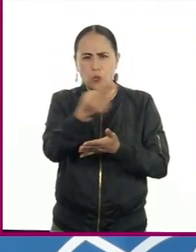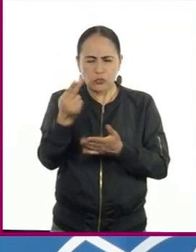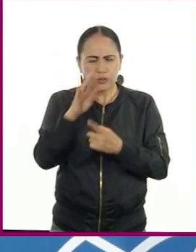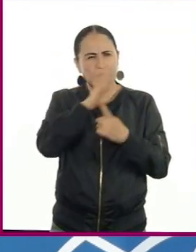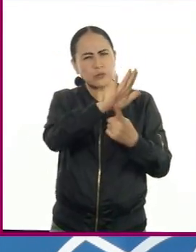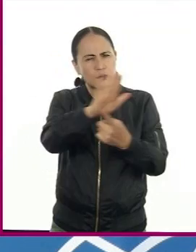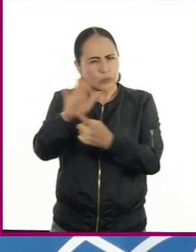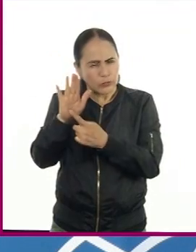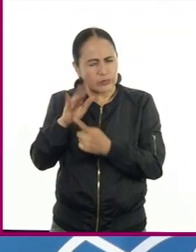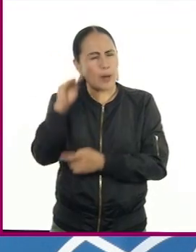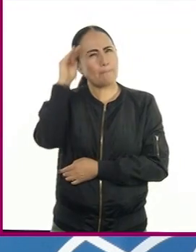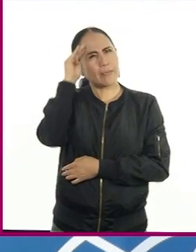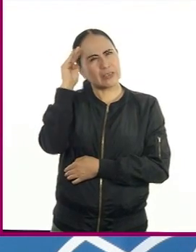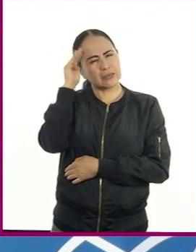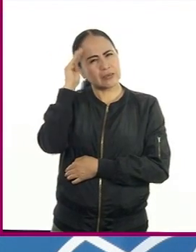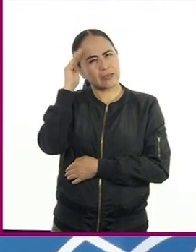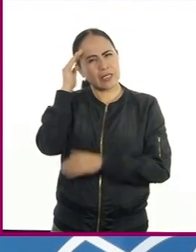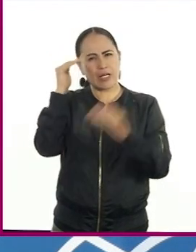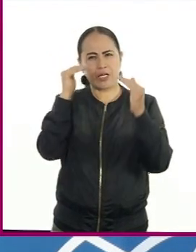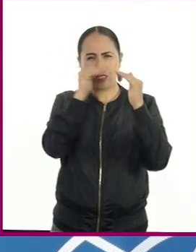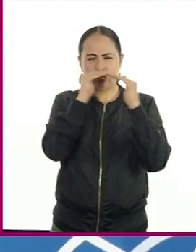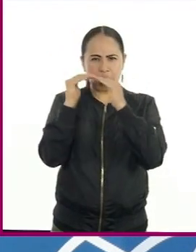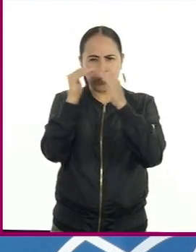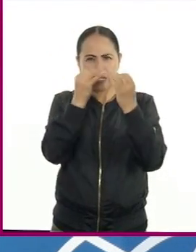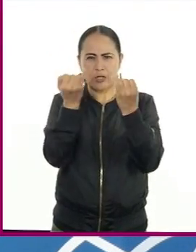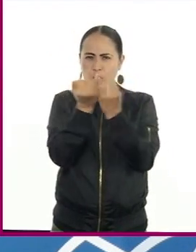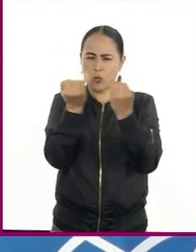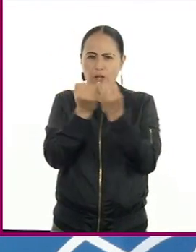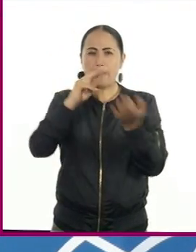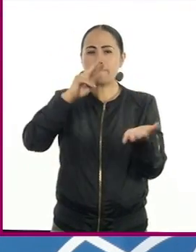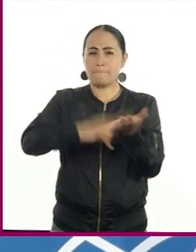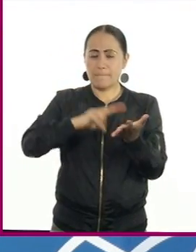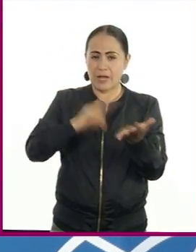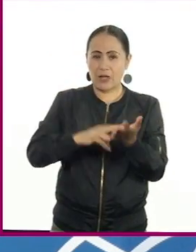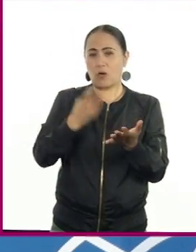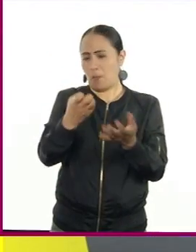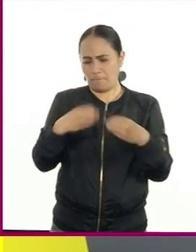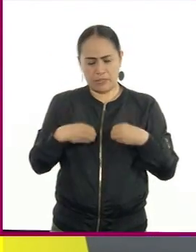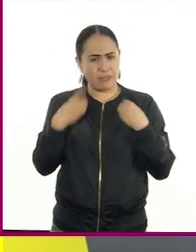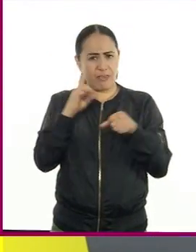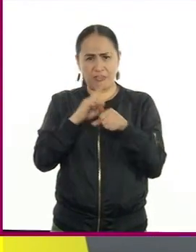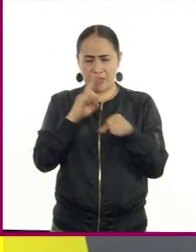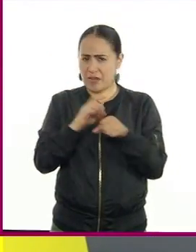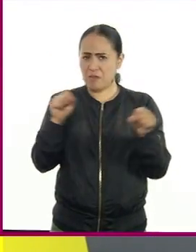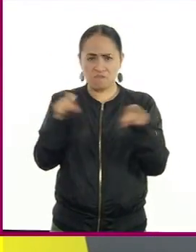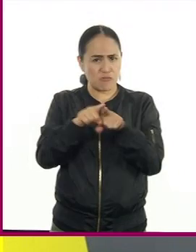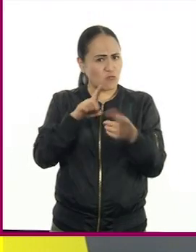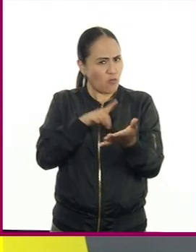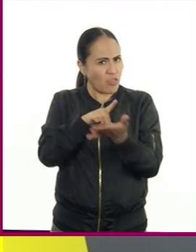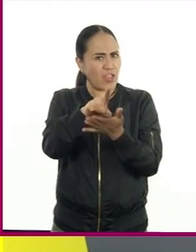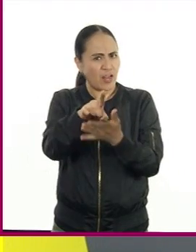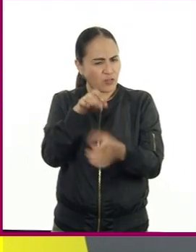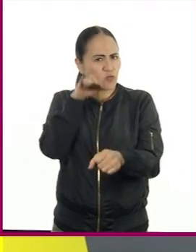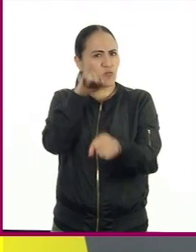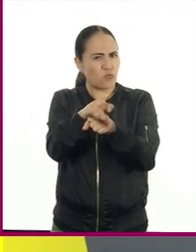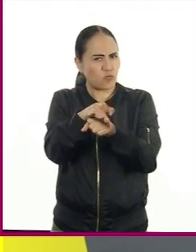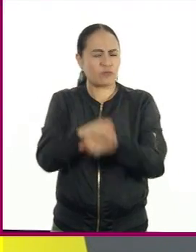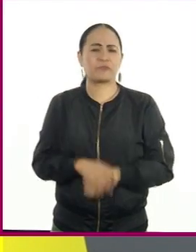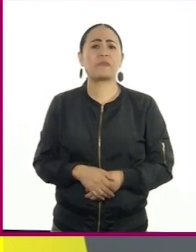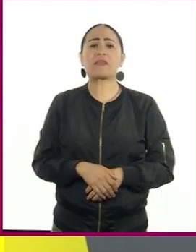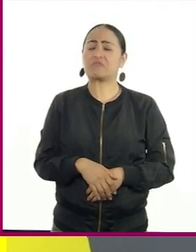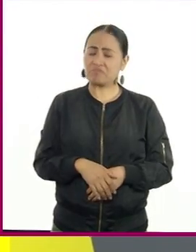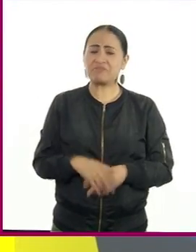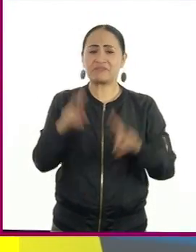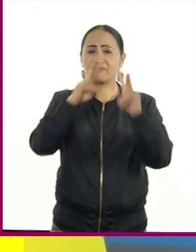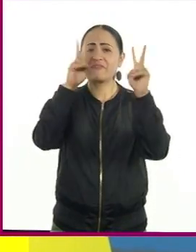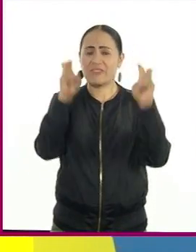reflexionar sobre la igualdad como un valor y un derecho en su vida cotidiana. Sin duda, es un tema muy interesante